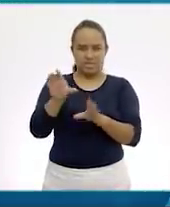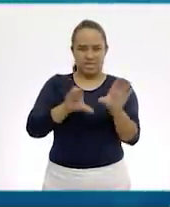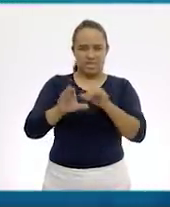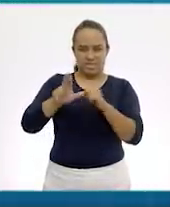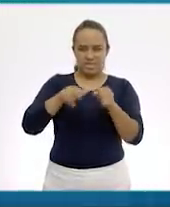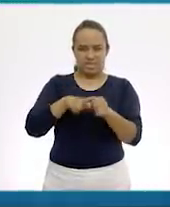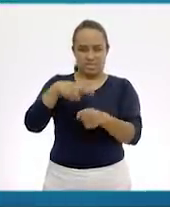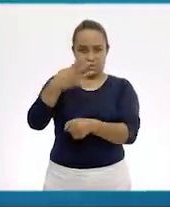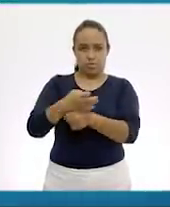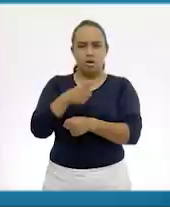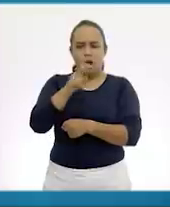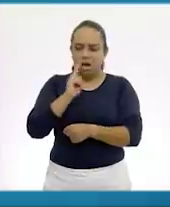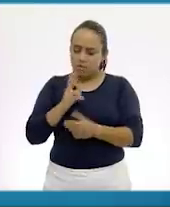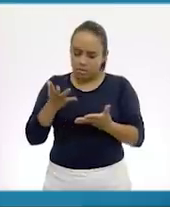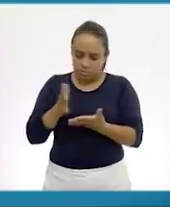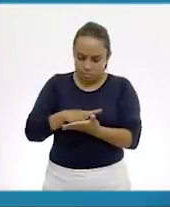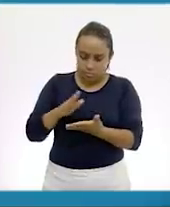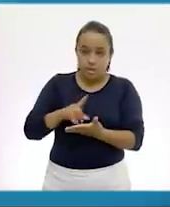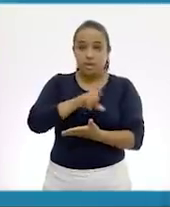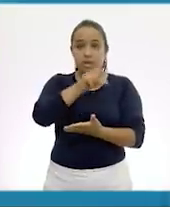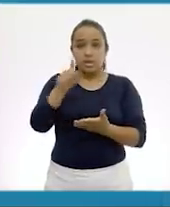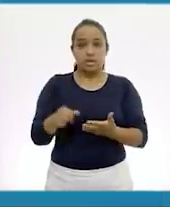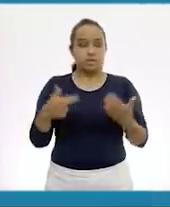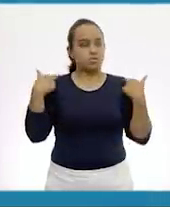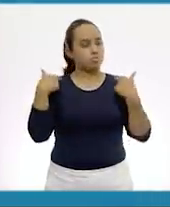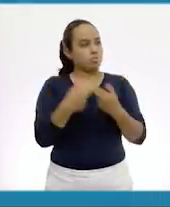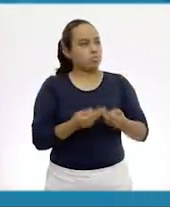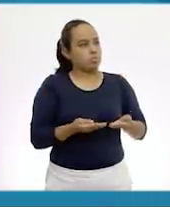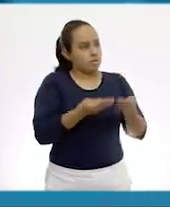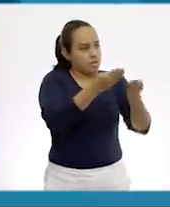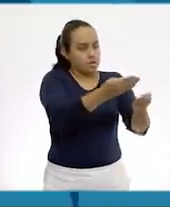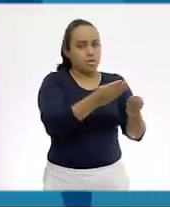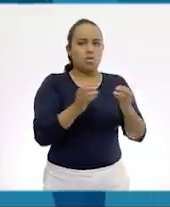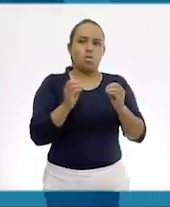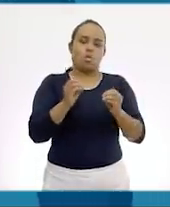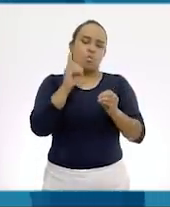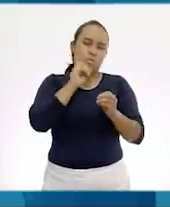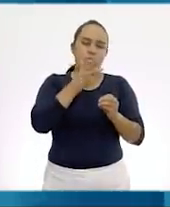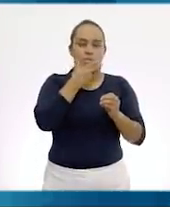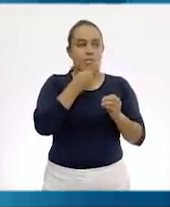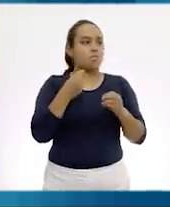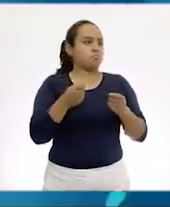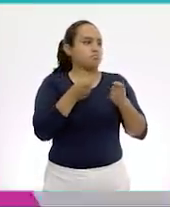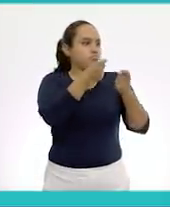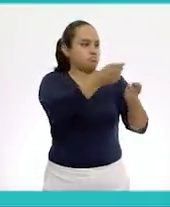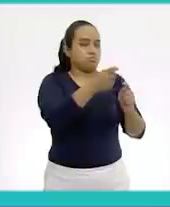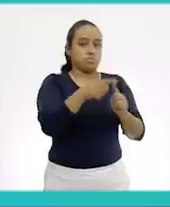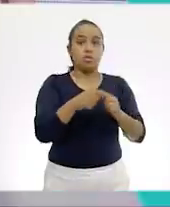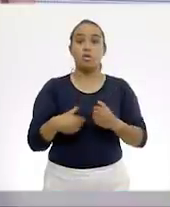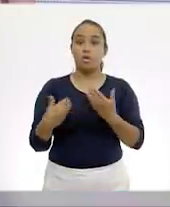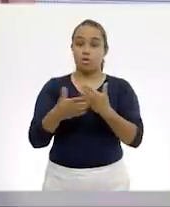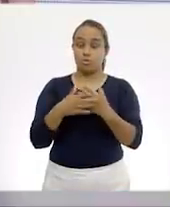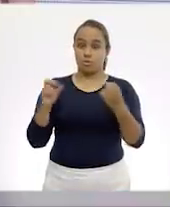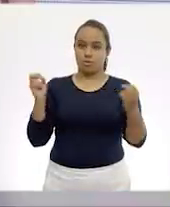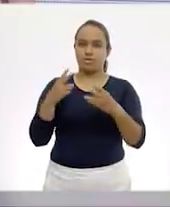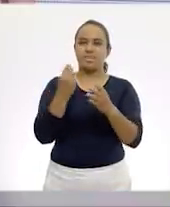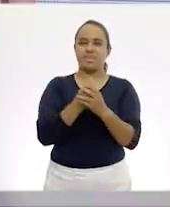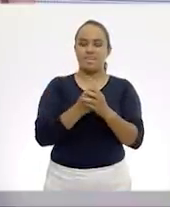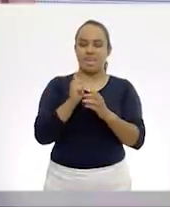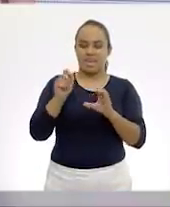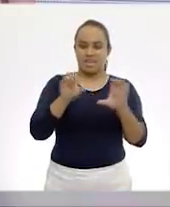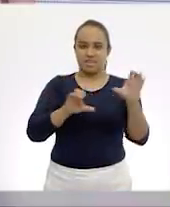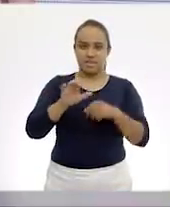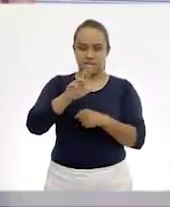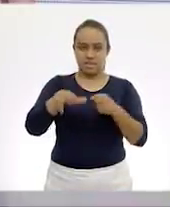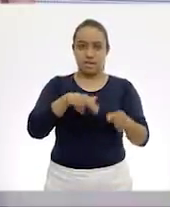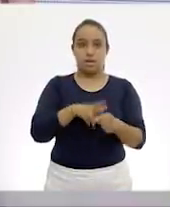Naturales, cuarto grado, y se lo entregues a tu profesor o profesora. Nos vemos en la siguiente sesión de Ciencias